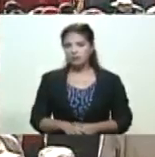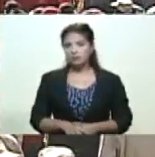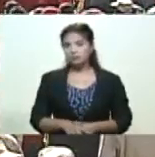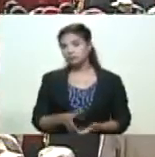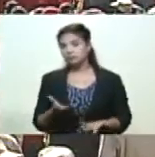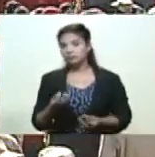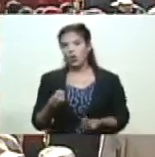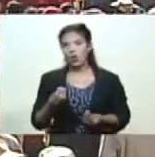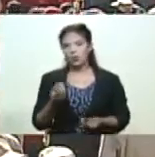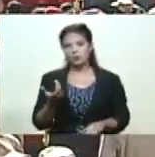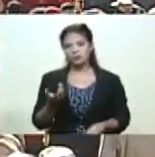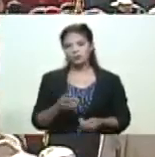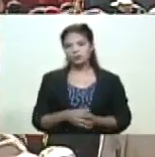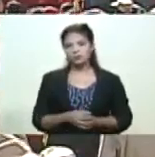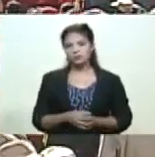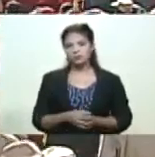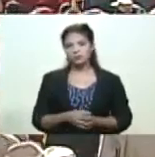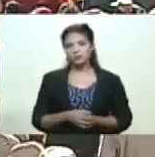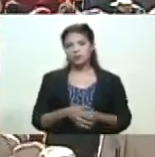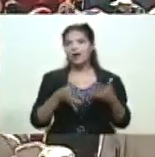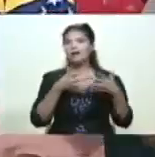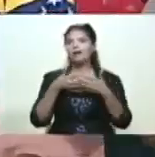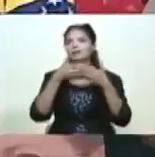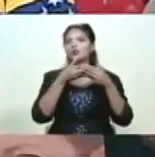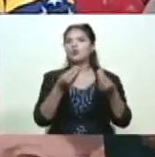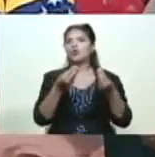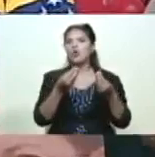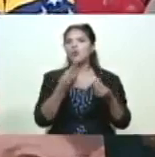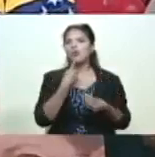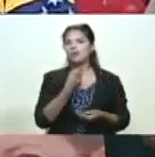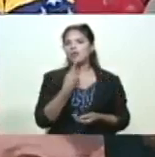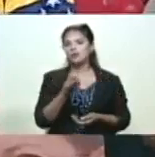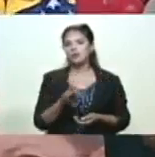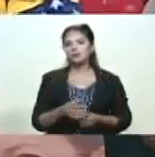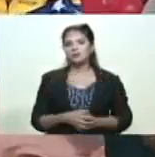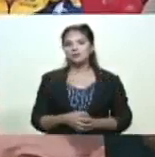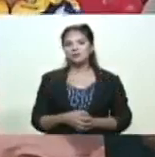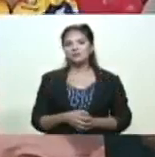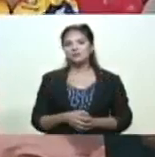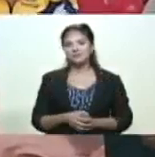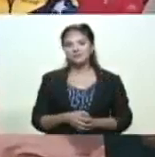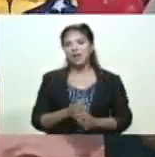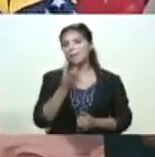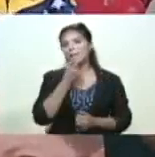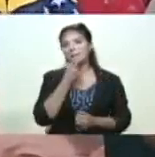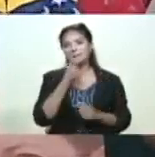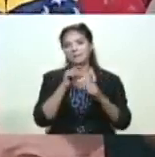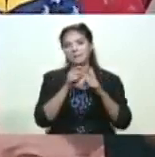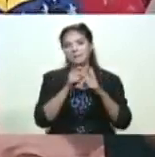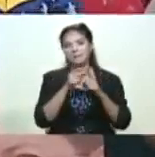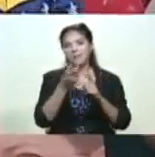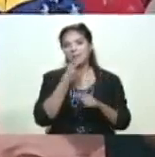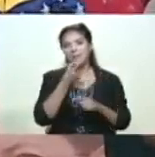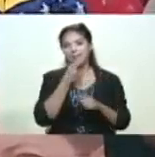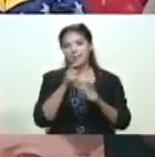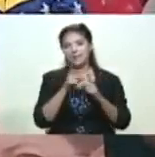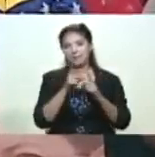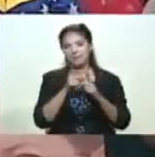¿Cómo es un chulo? En Estados Unidos, ¿cómo se le dice al chulo? The chulo, the chulí, the